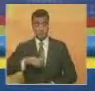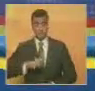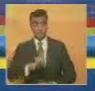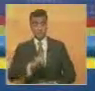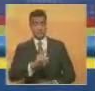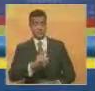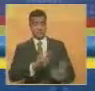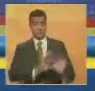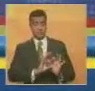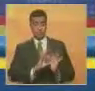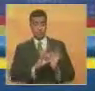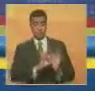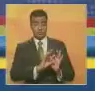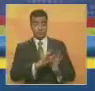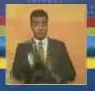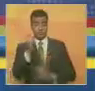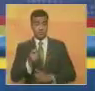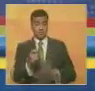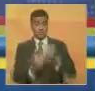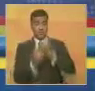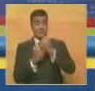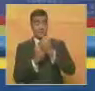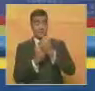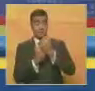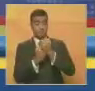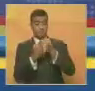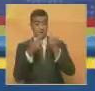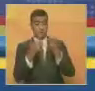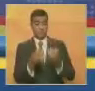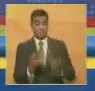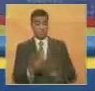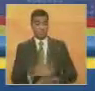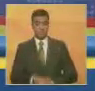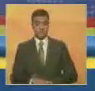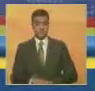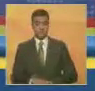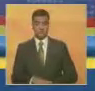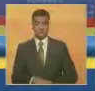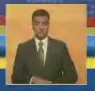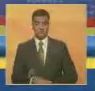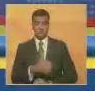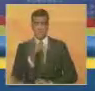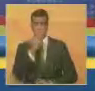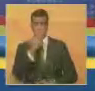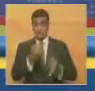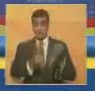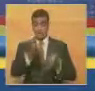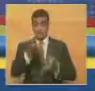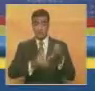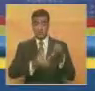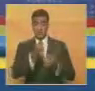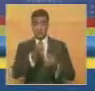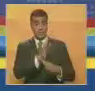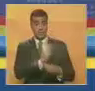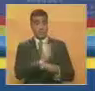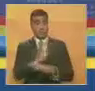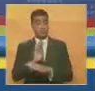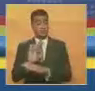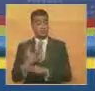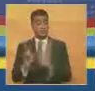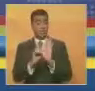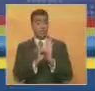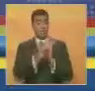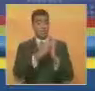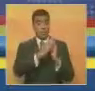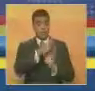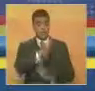adhesión al recurso y de apoyo a las medidas señalándole al tribunal que esto es en protección de los derechos de